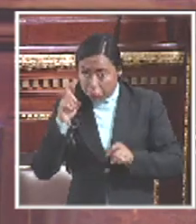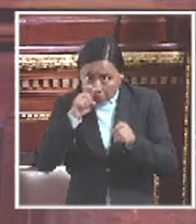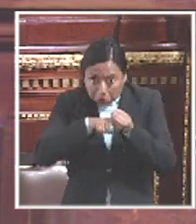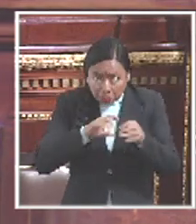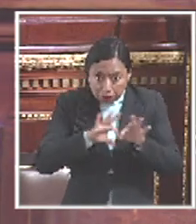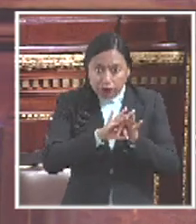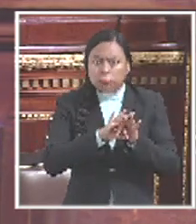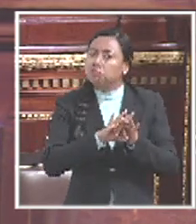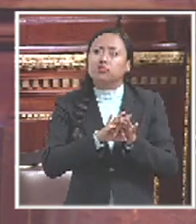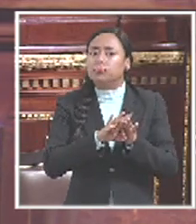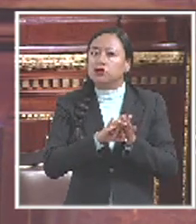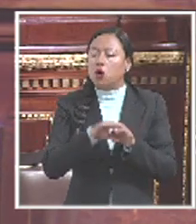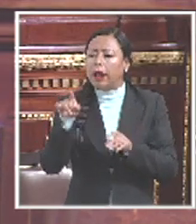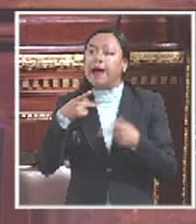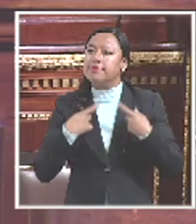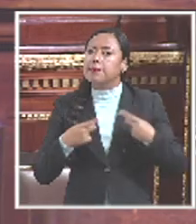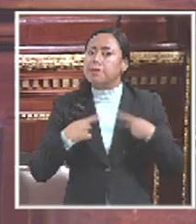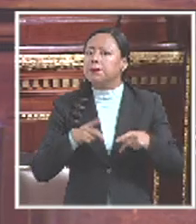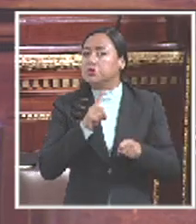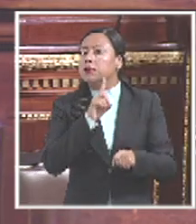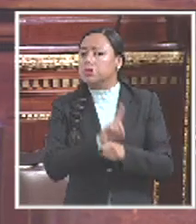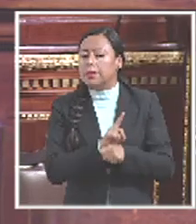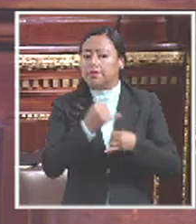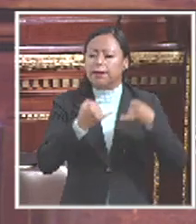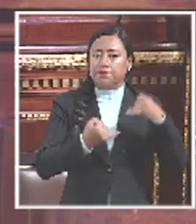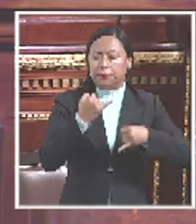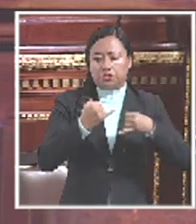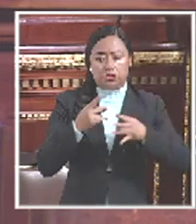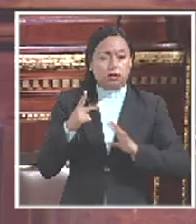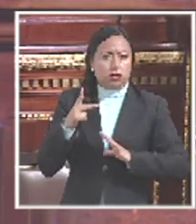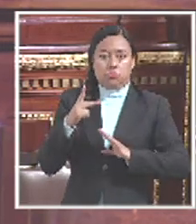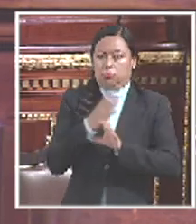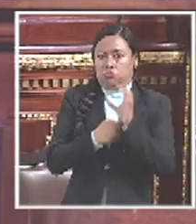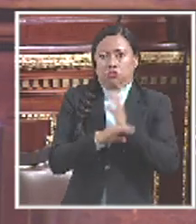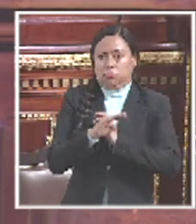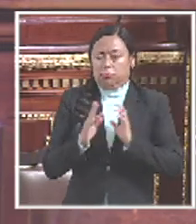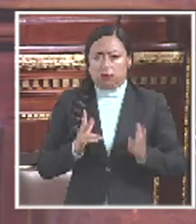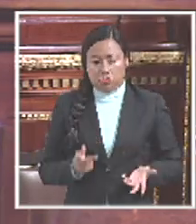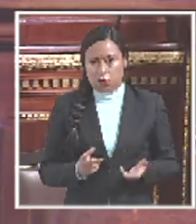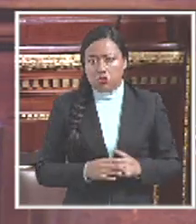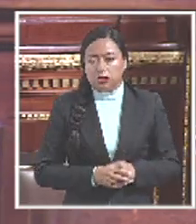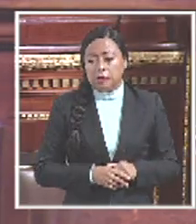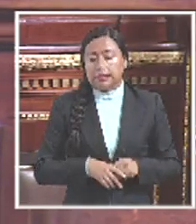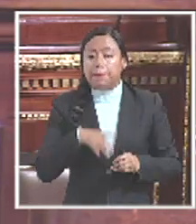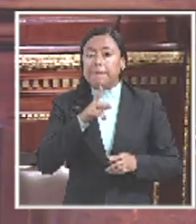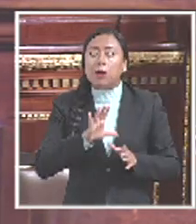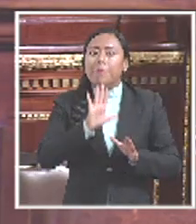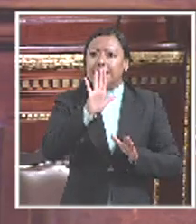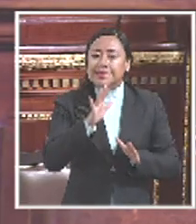con personalidad jurídica y patrimonio propios, sectorizado en la Secretaría de Salud.